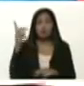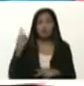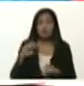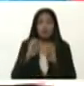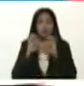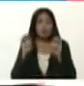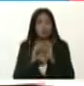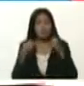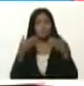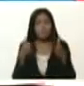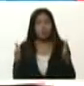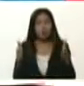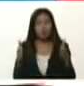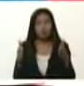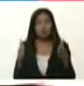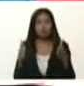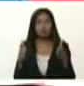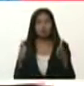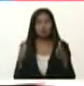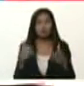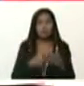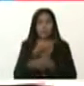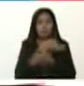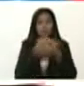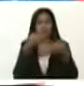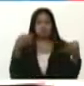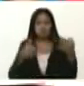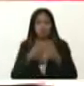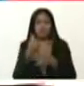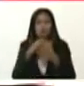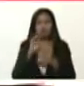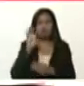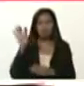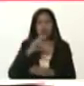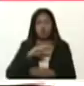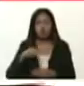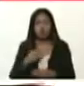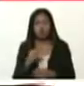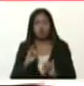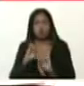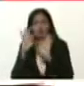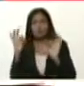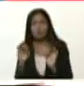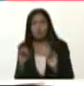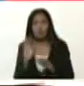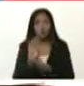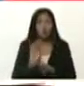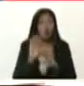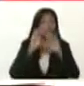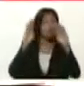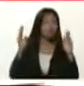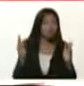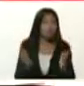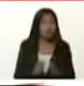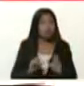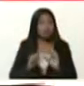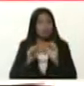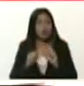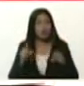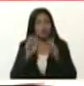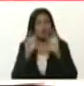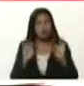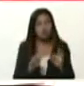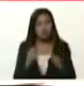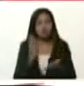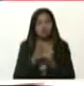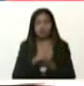educación pública de la mayor calidad de todo el continente latinoamericano y cuidados y del mundo. Sigamos avanzando, siempre hay